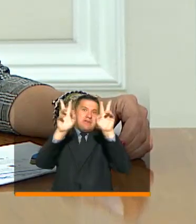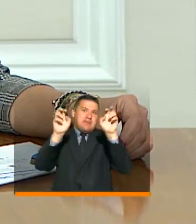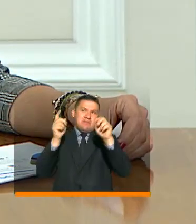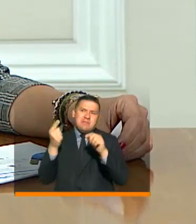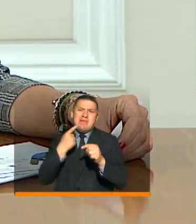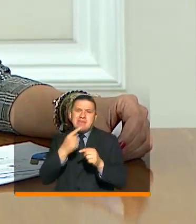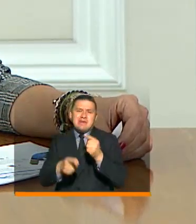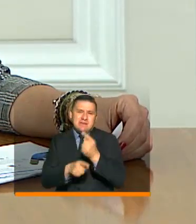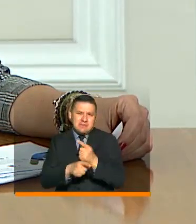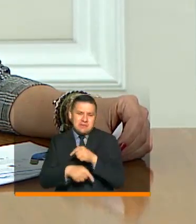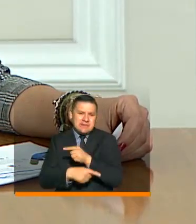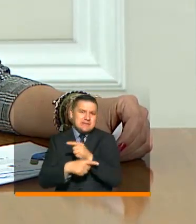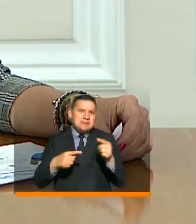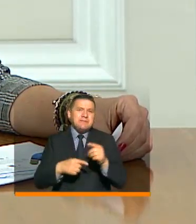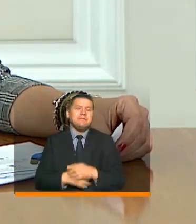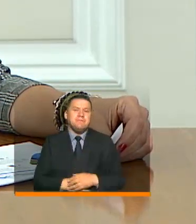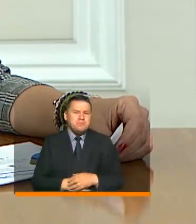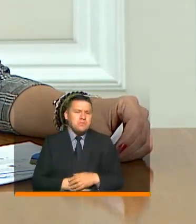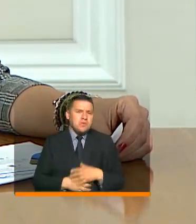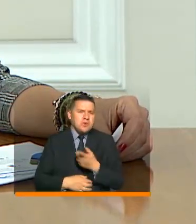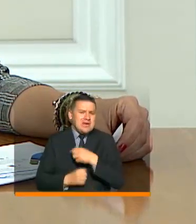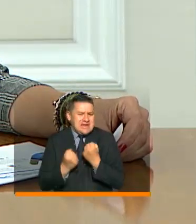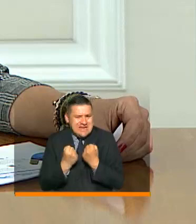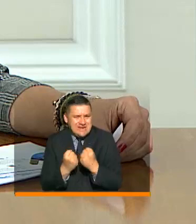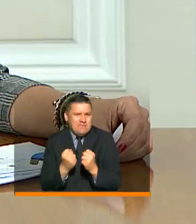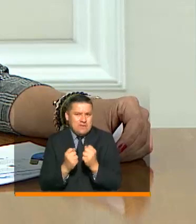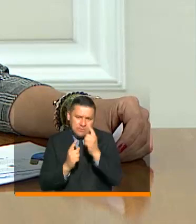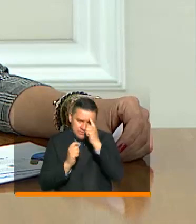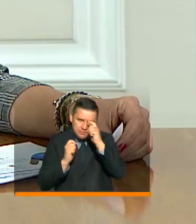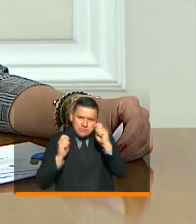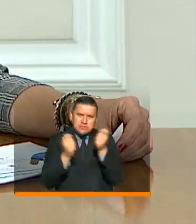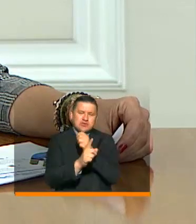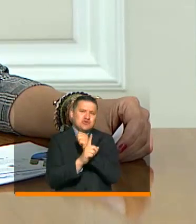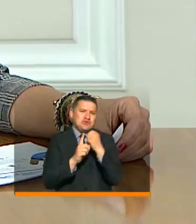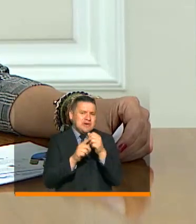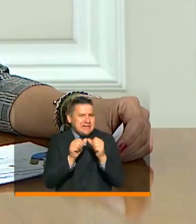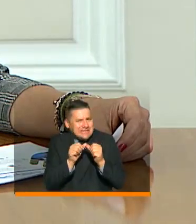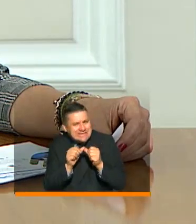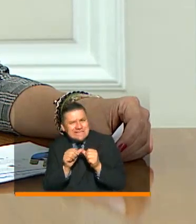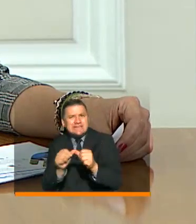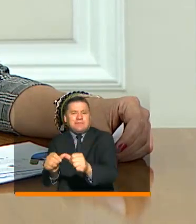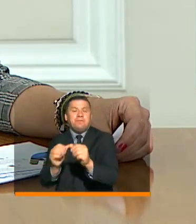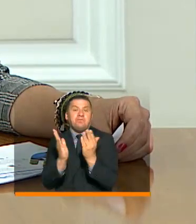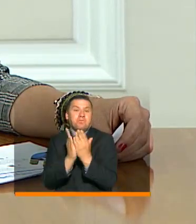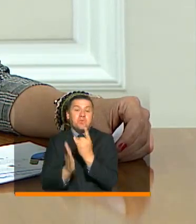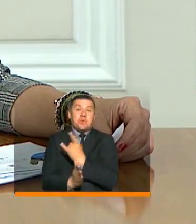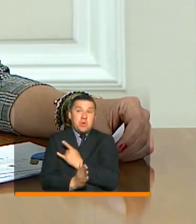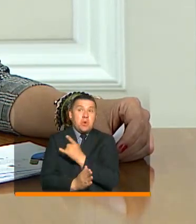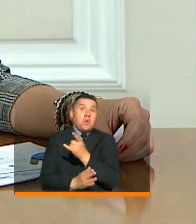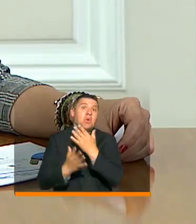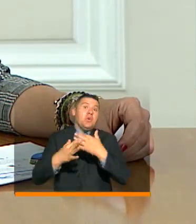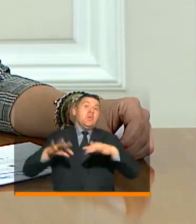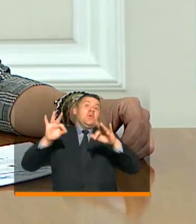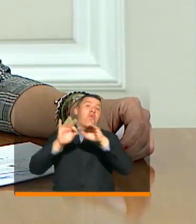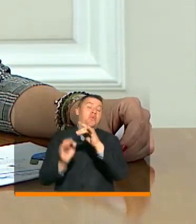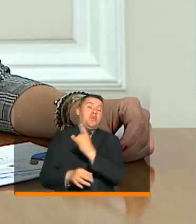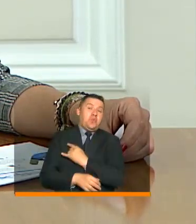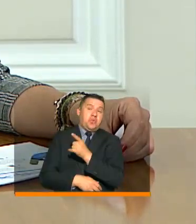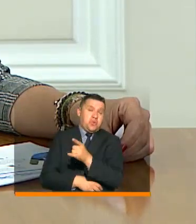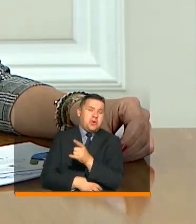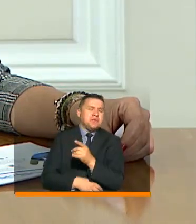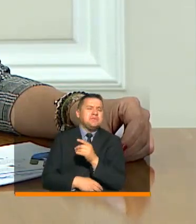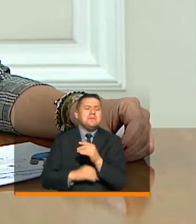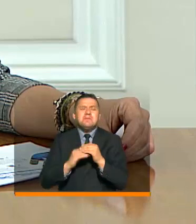usted viene mencionando esta semana con mucha fuerza, que es esta transformación social sostenible, en la cual la educación superior juega un papel muy importante